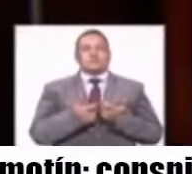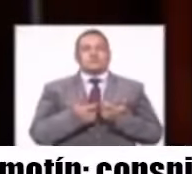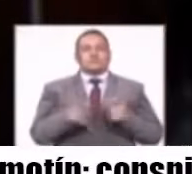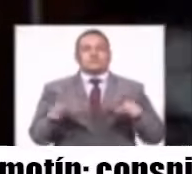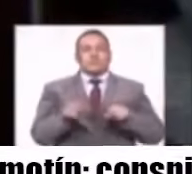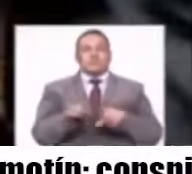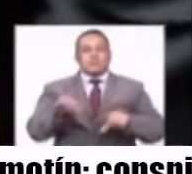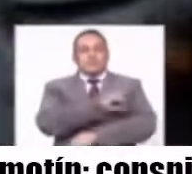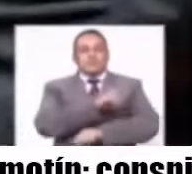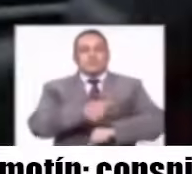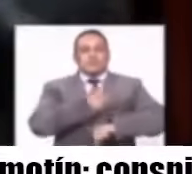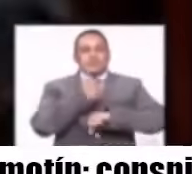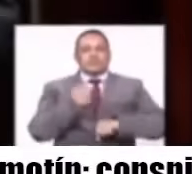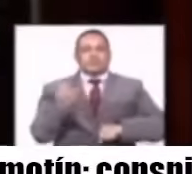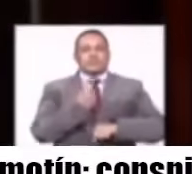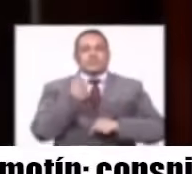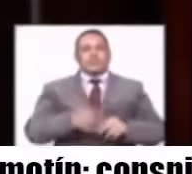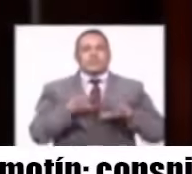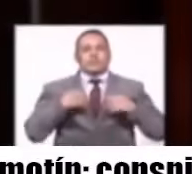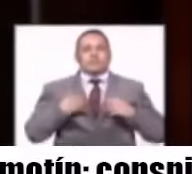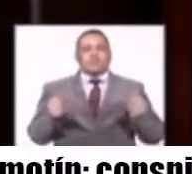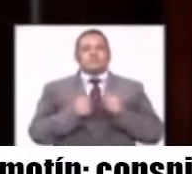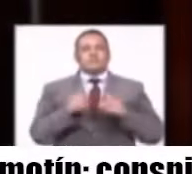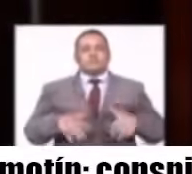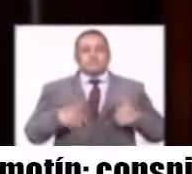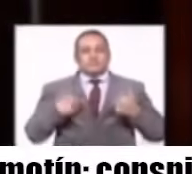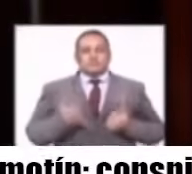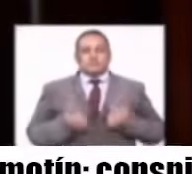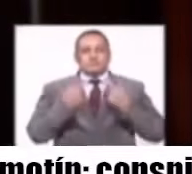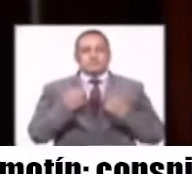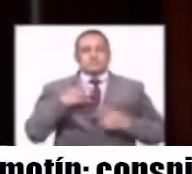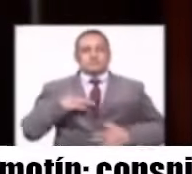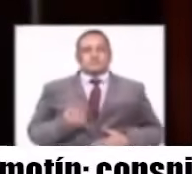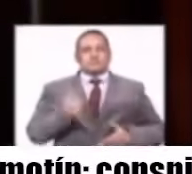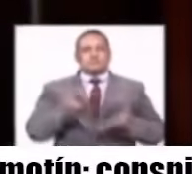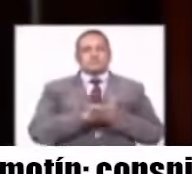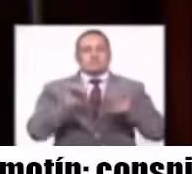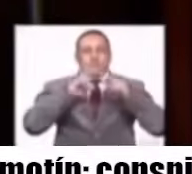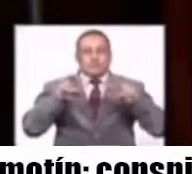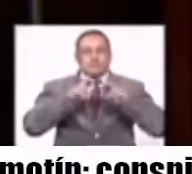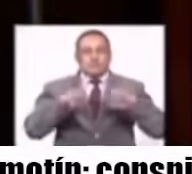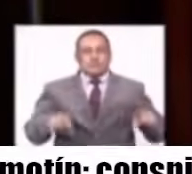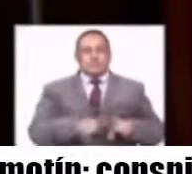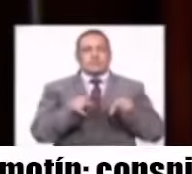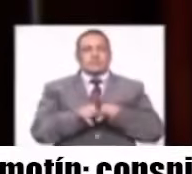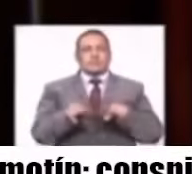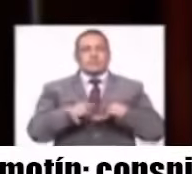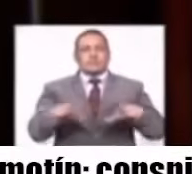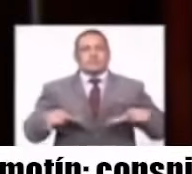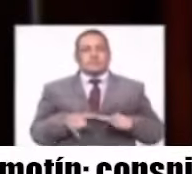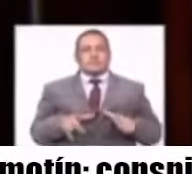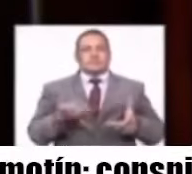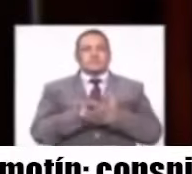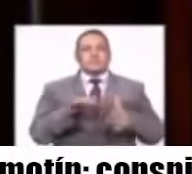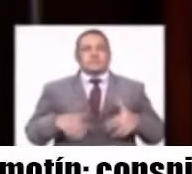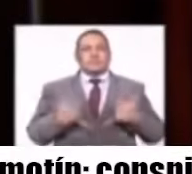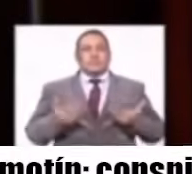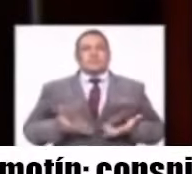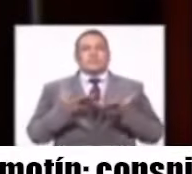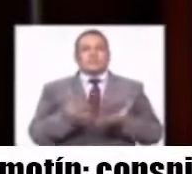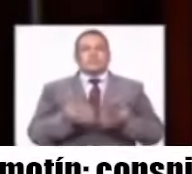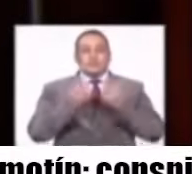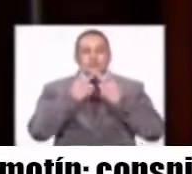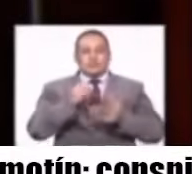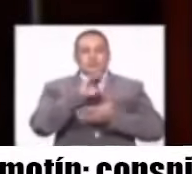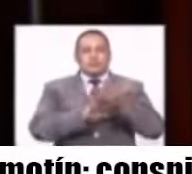la delegatura solamente permitió la posibilidad de que el señor pueda ser investigado en este caso y que podamos traer aquí